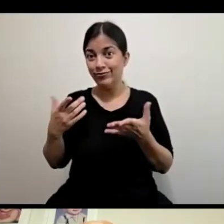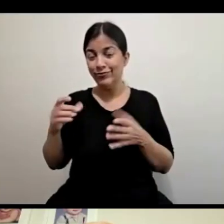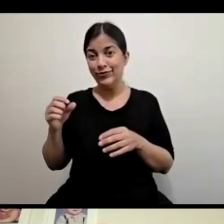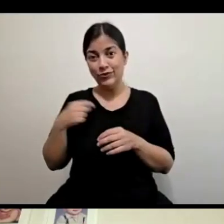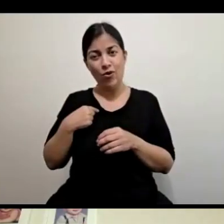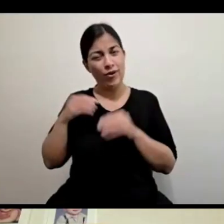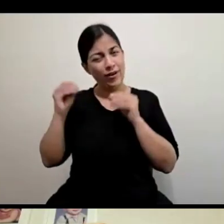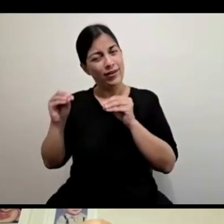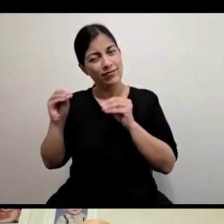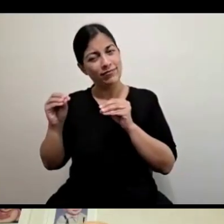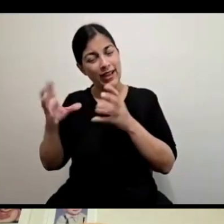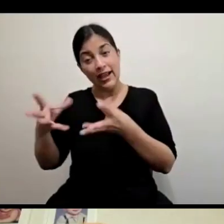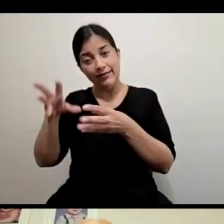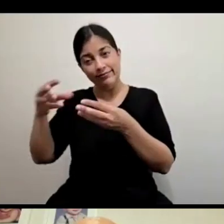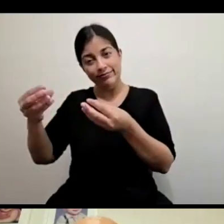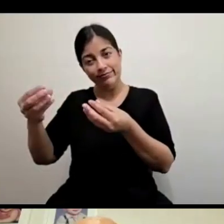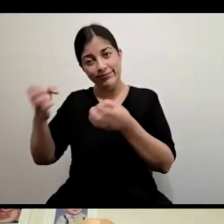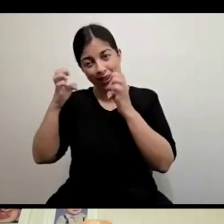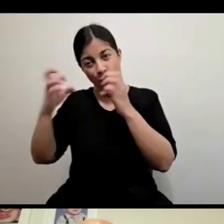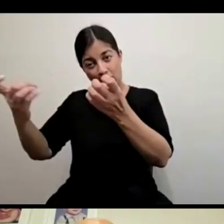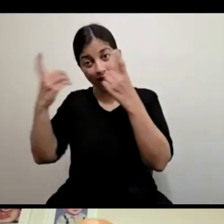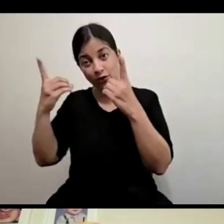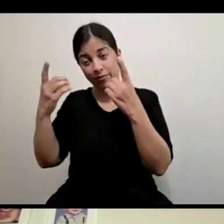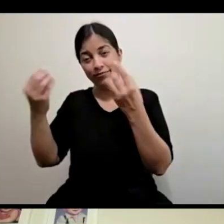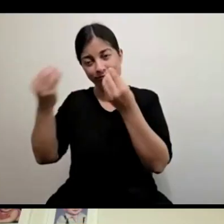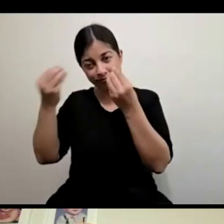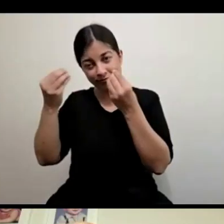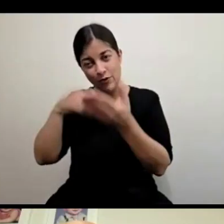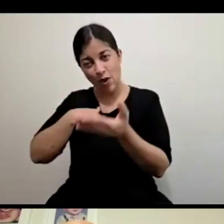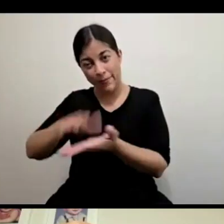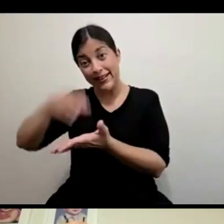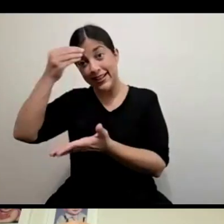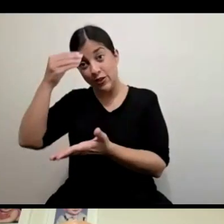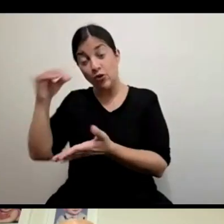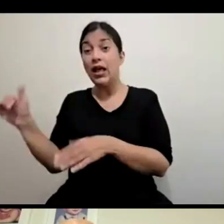estaba aprendiendo, me estaba hasta ganando dinero por hacerlo. Entonces